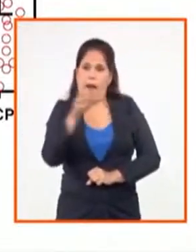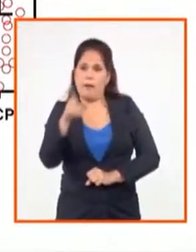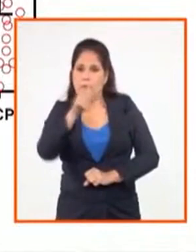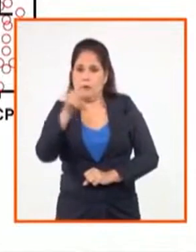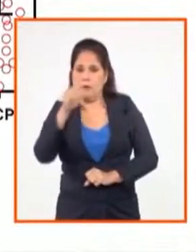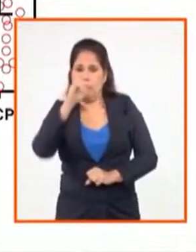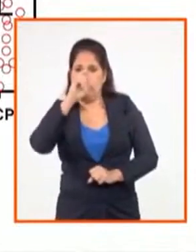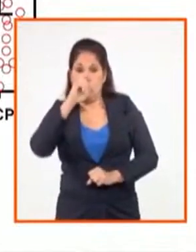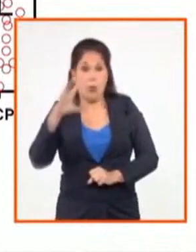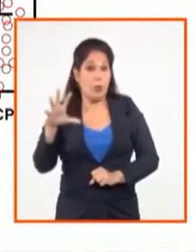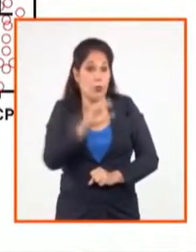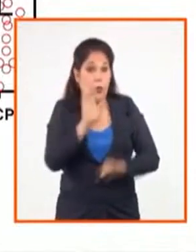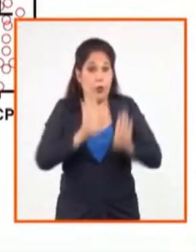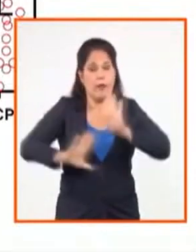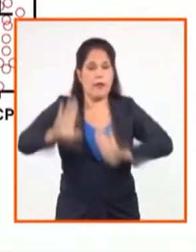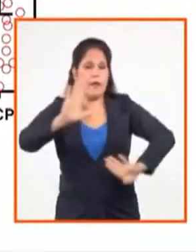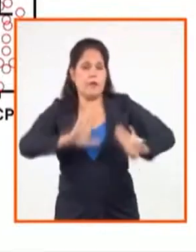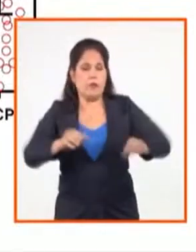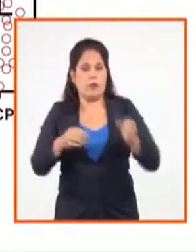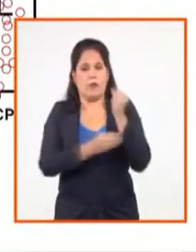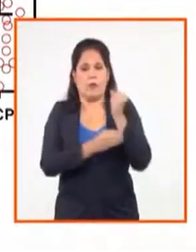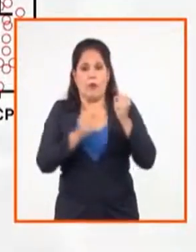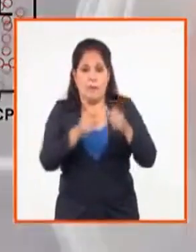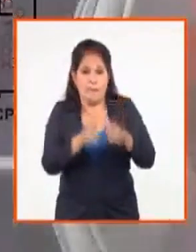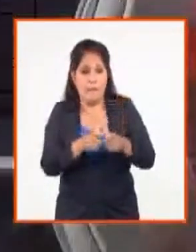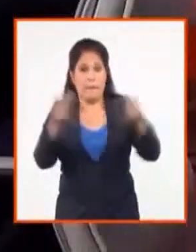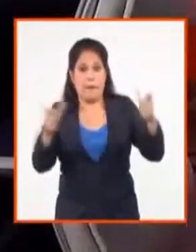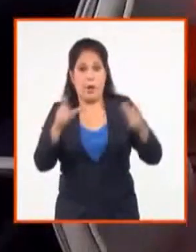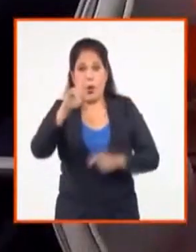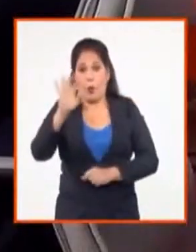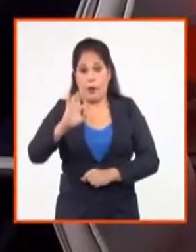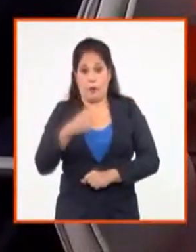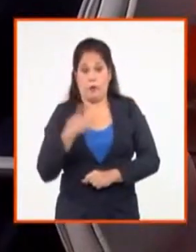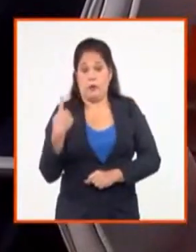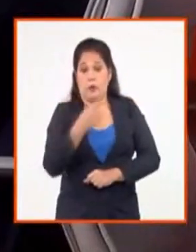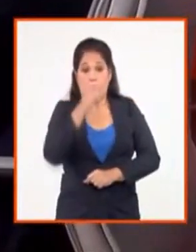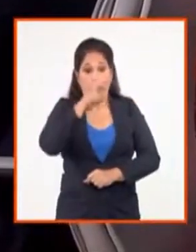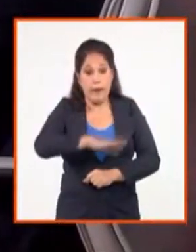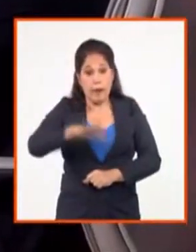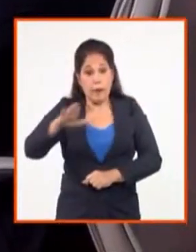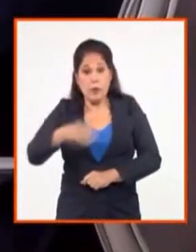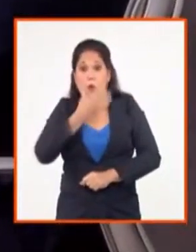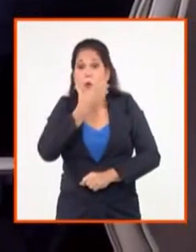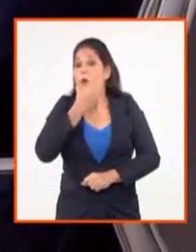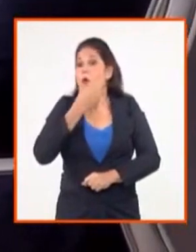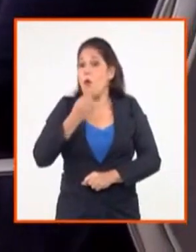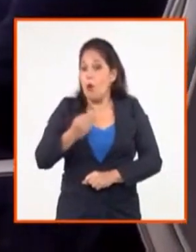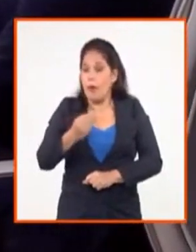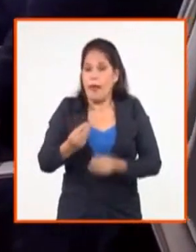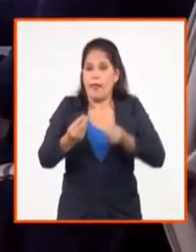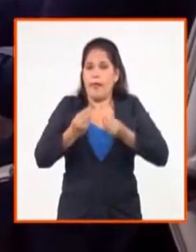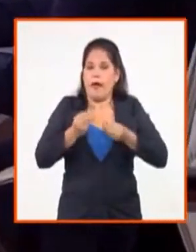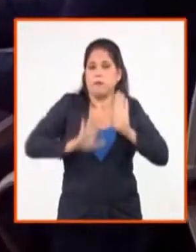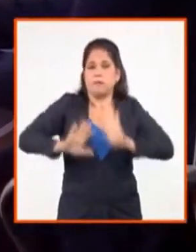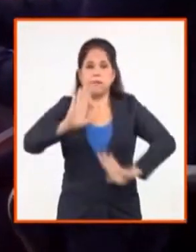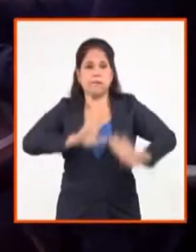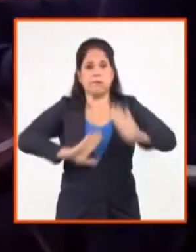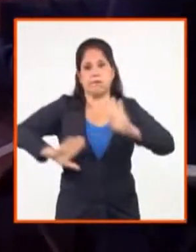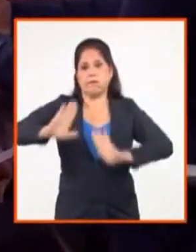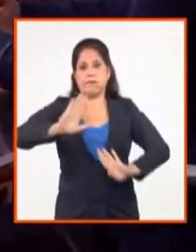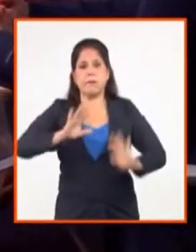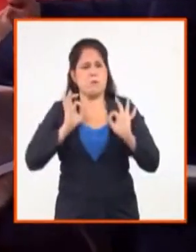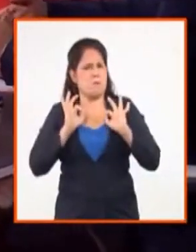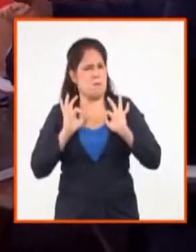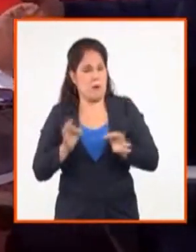y de hoy la inmensa mayoría, más del 90% de los adolescentes responde. Cuando con la misma